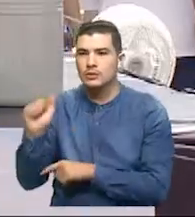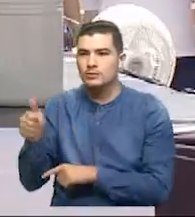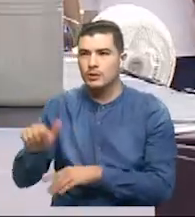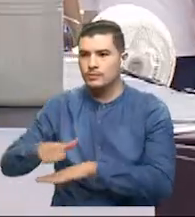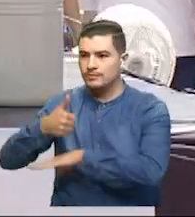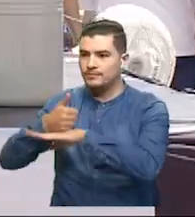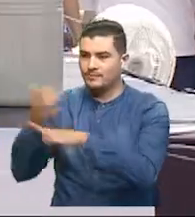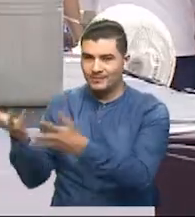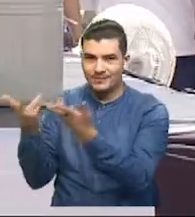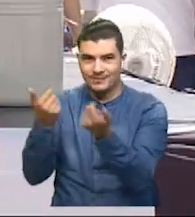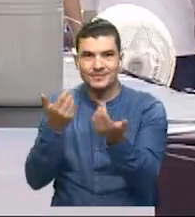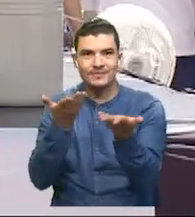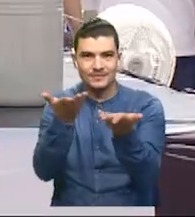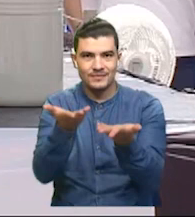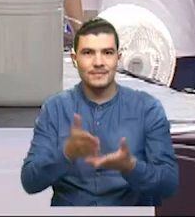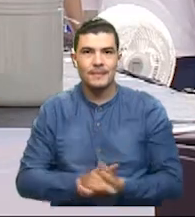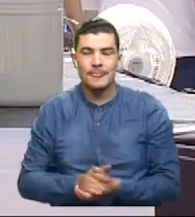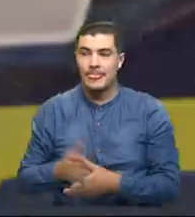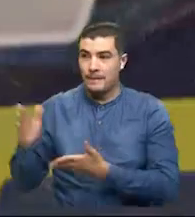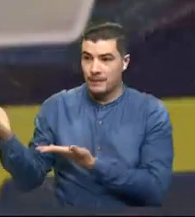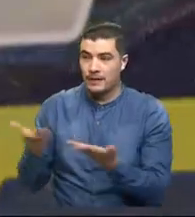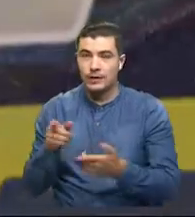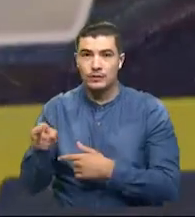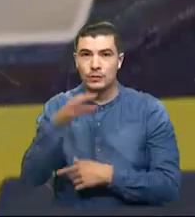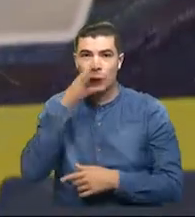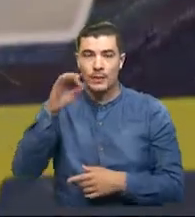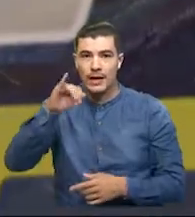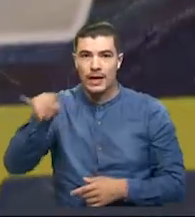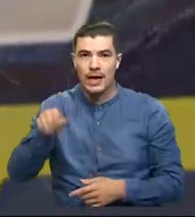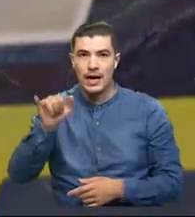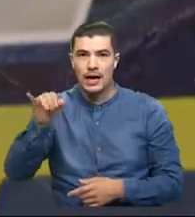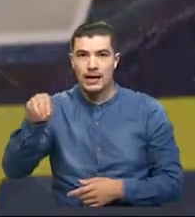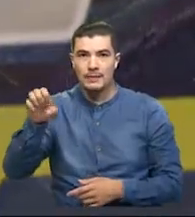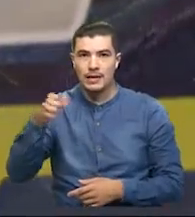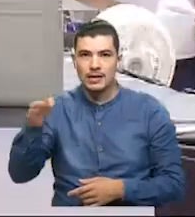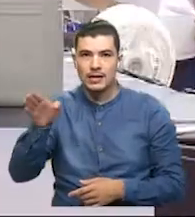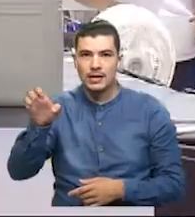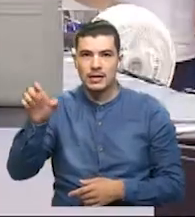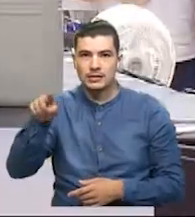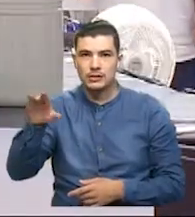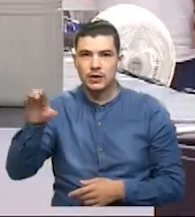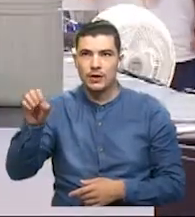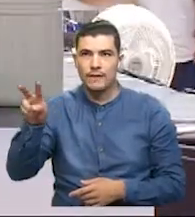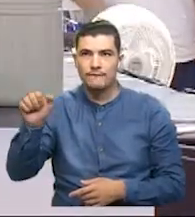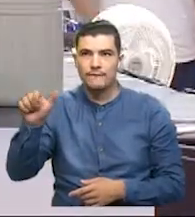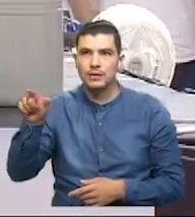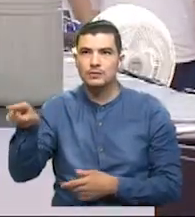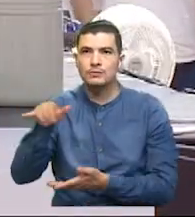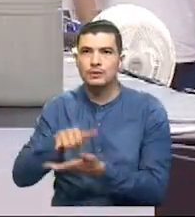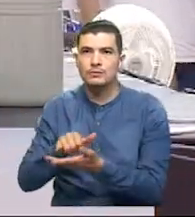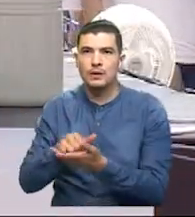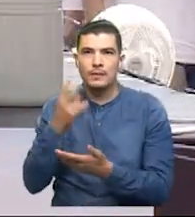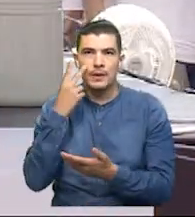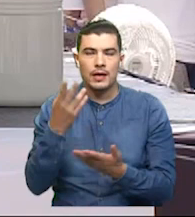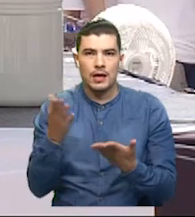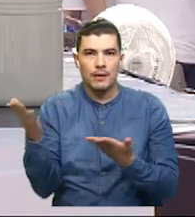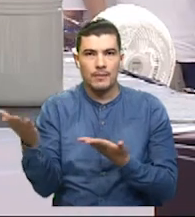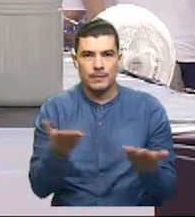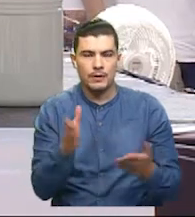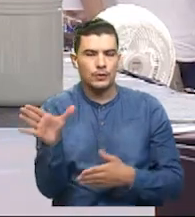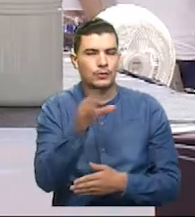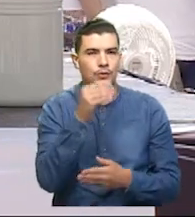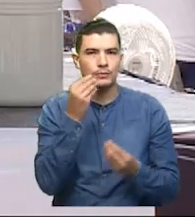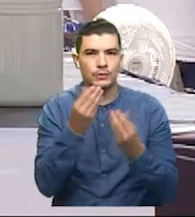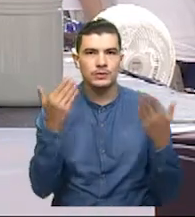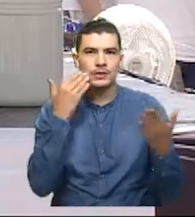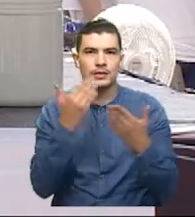Bienvenido, Coronel Jaime Escobar, comandante de la Policía de Santander, a Oriente Noticias. Muy buenas tardes y un saludo a todos y a cada uno de nuestros